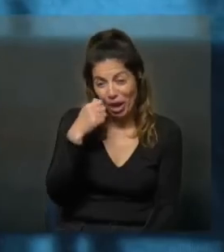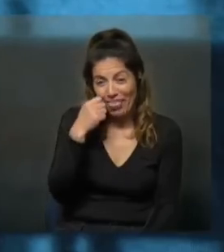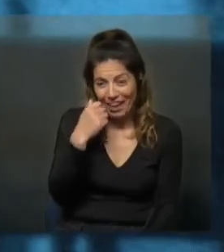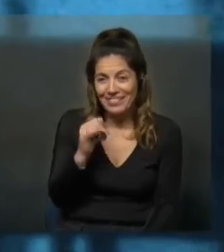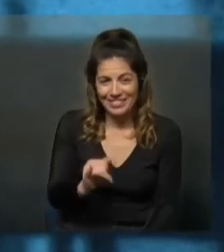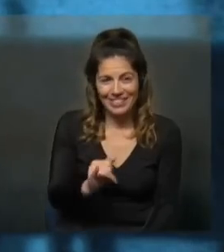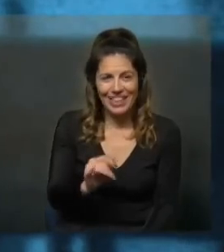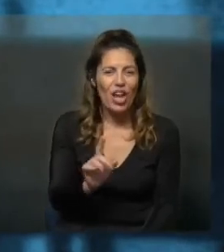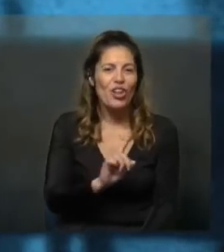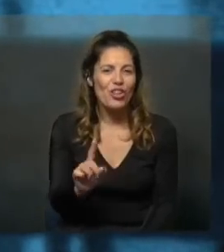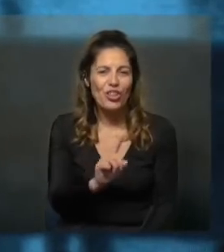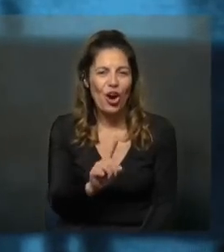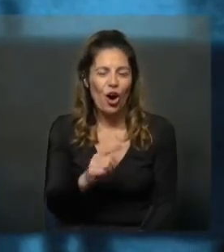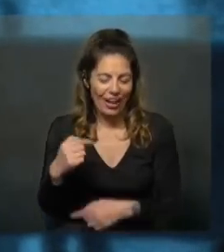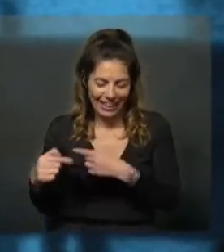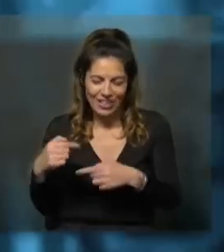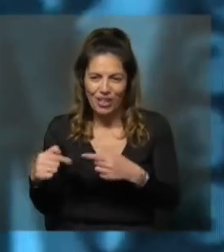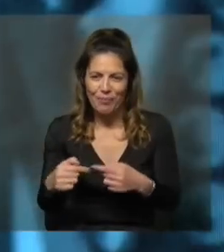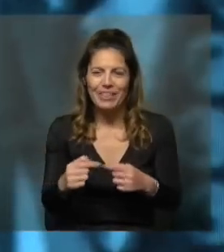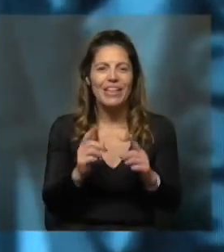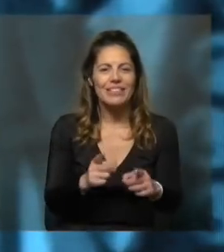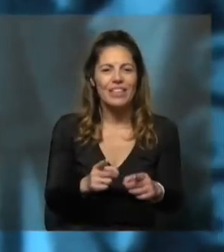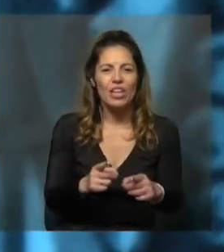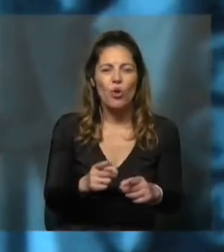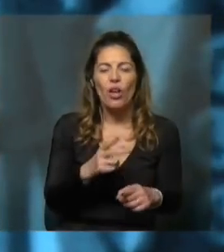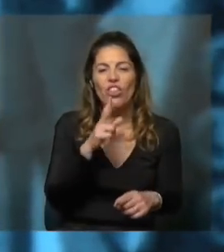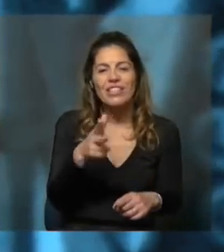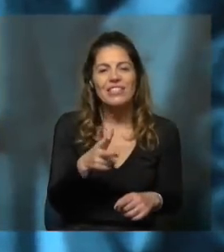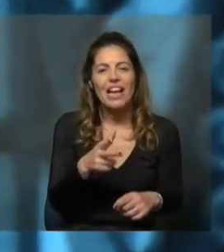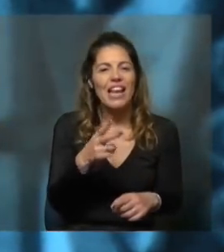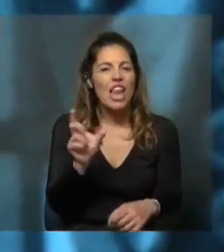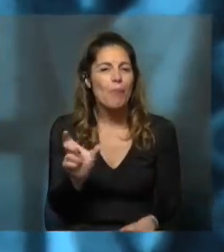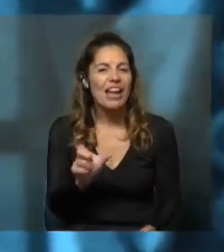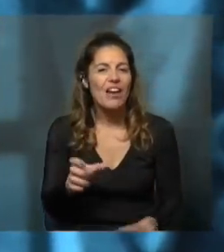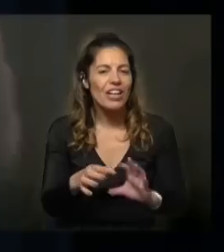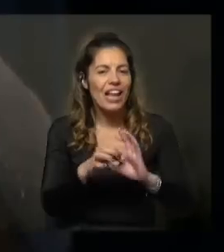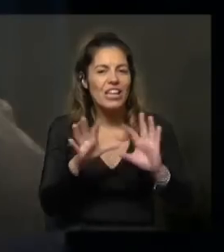no generacionalmente que cuando decían la palabra libertad